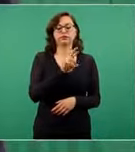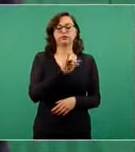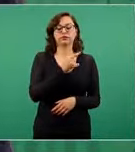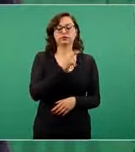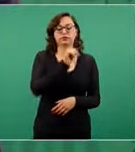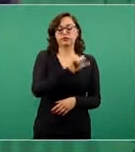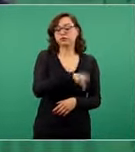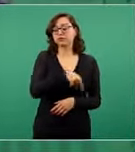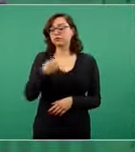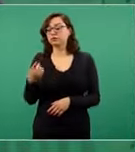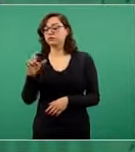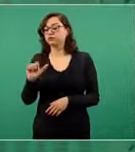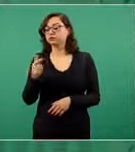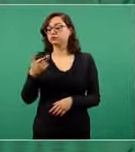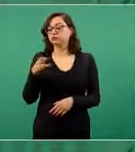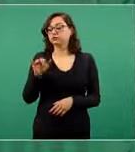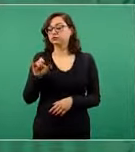¿Y quién